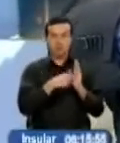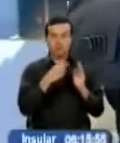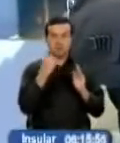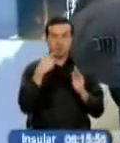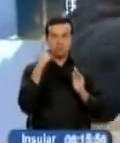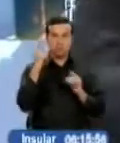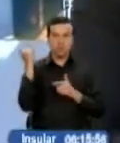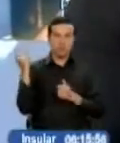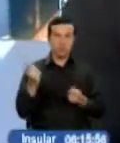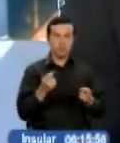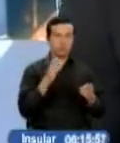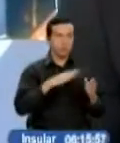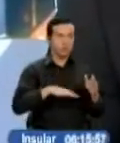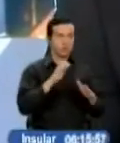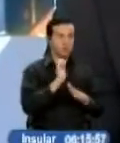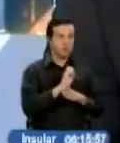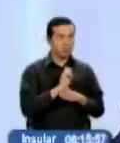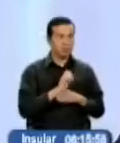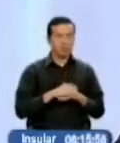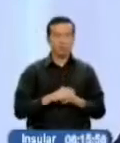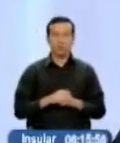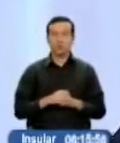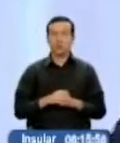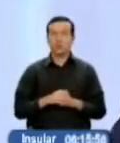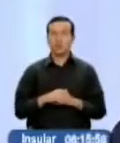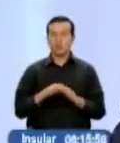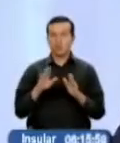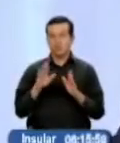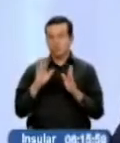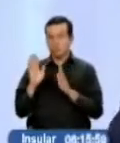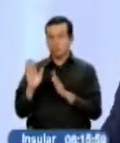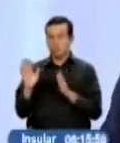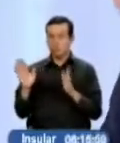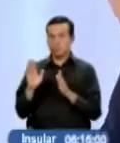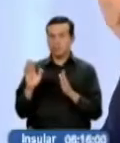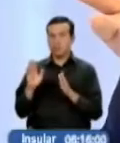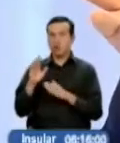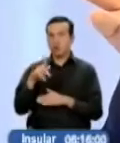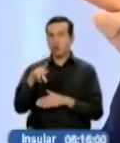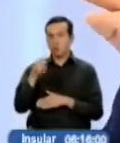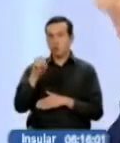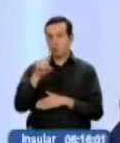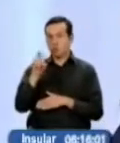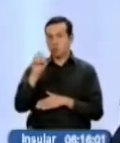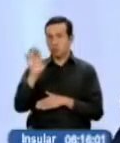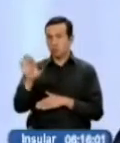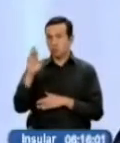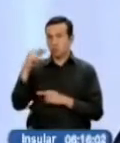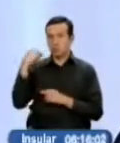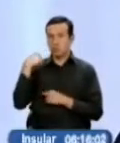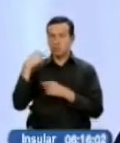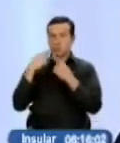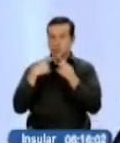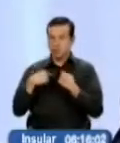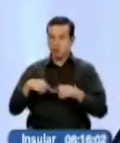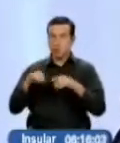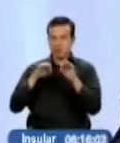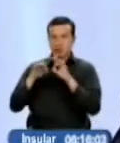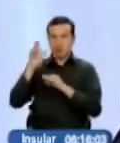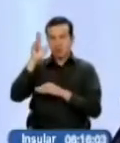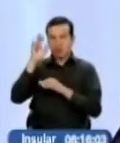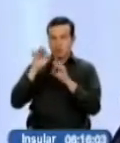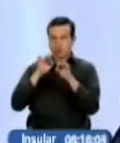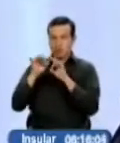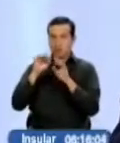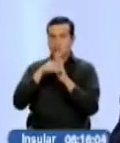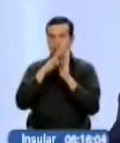de inversión, claro, al país. Sí, sí, pero a lo que voy es a lo siguiente. Mauricio Pozo se ha encargado de aclararle, me parece a mí, a